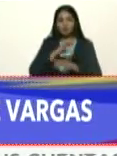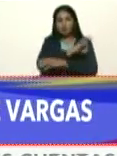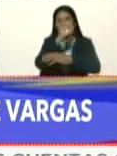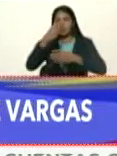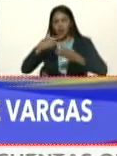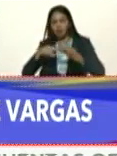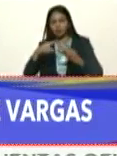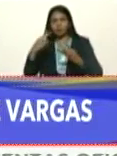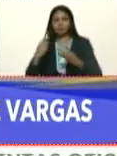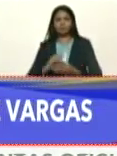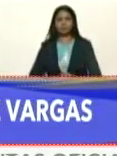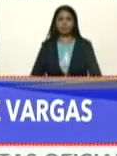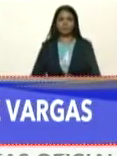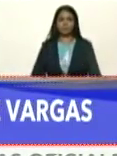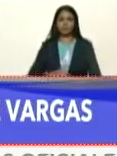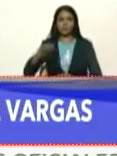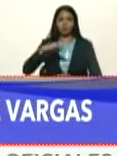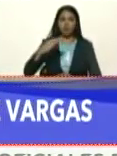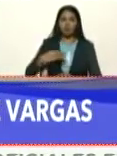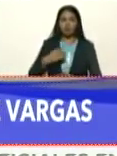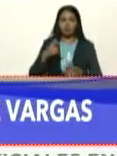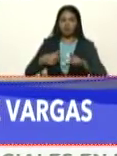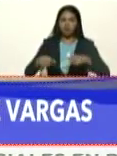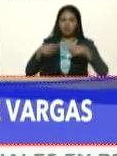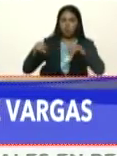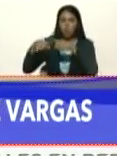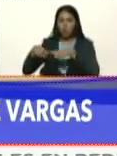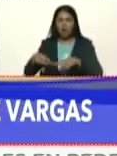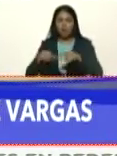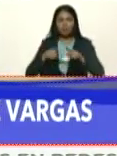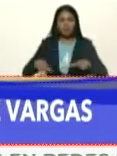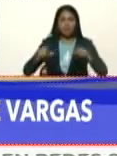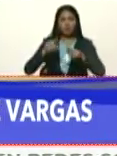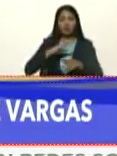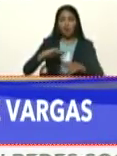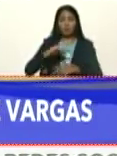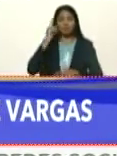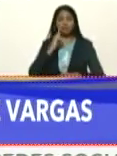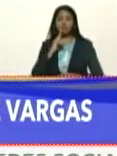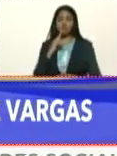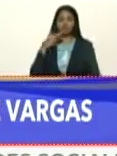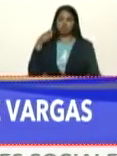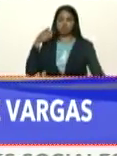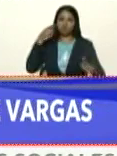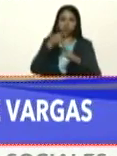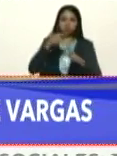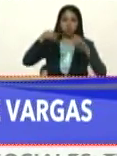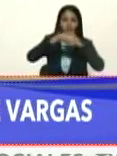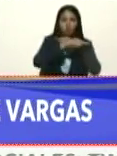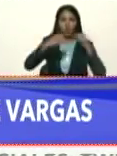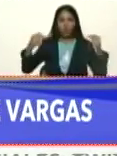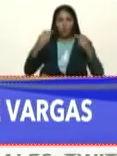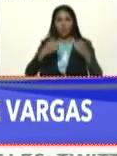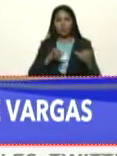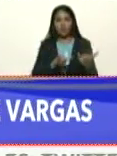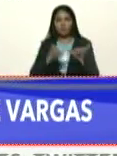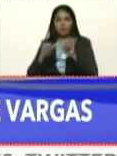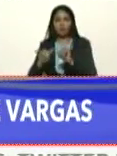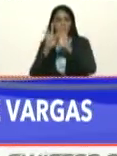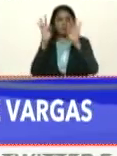los ejércitos del Sur, donde el Libertador terminó de trazar la línea de